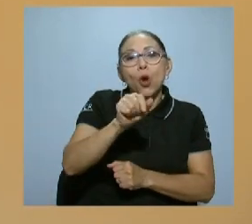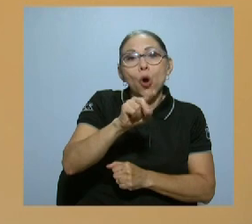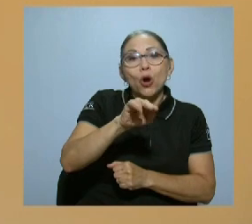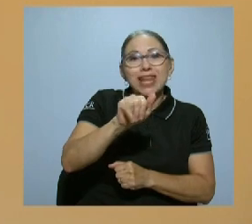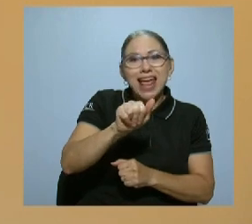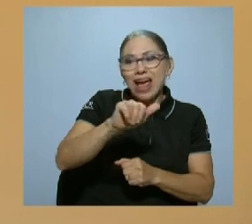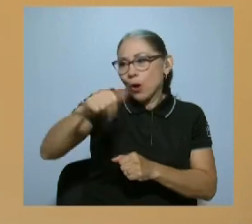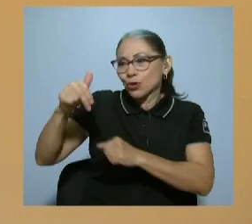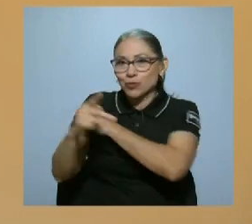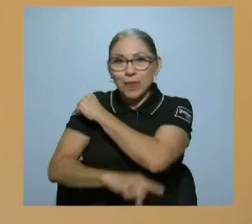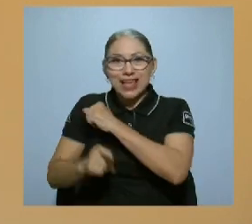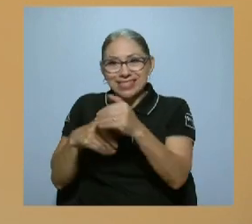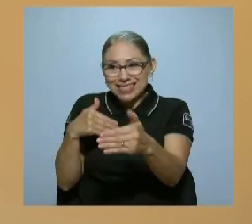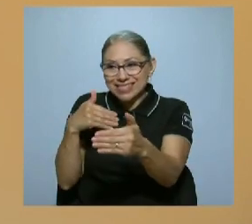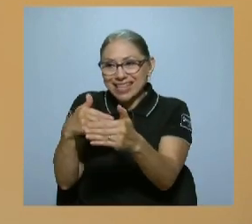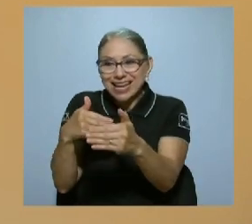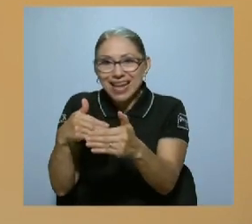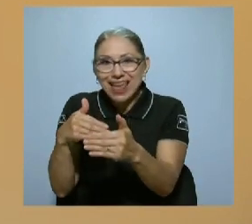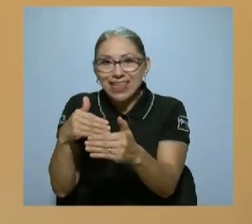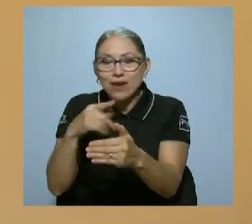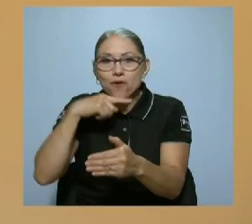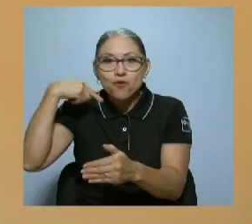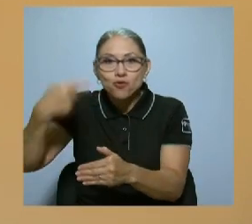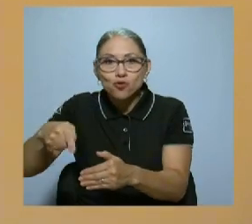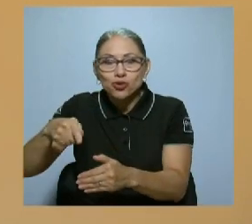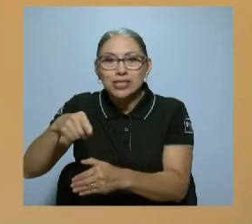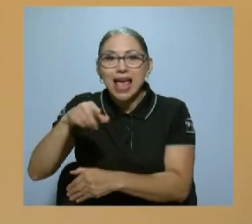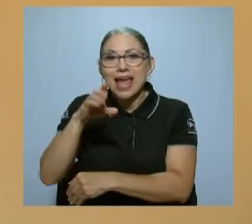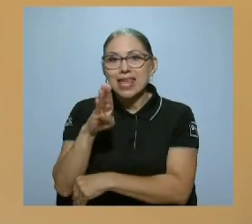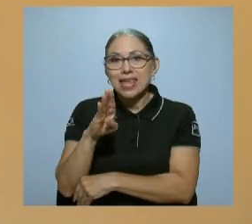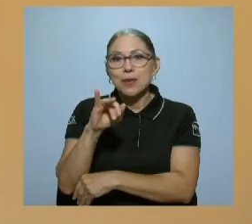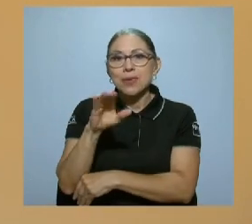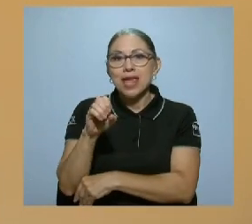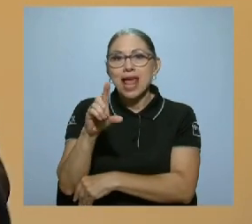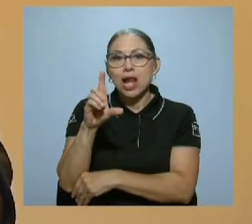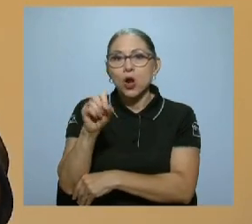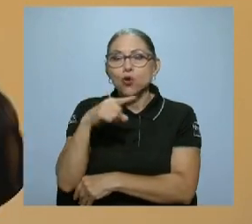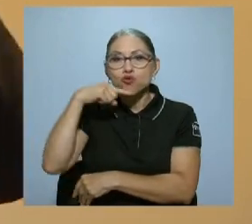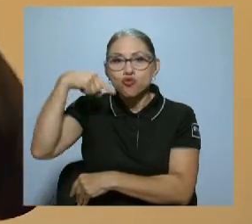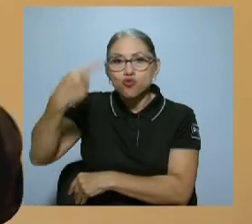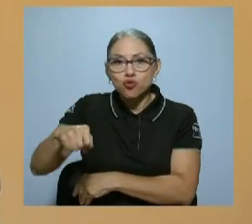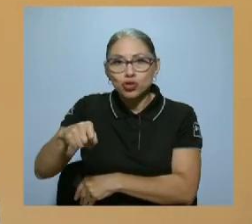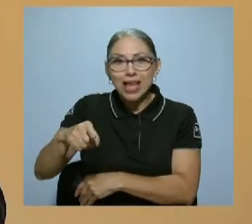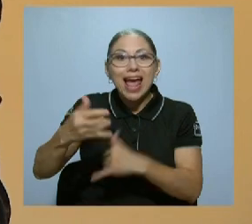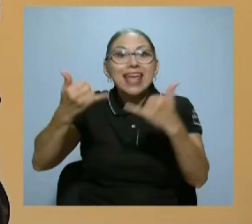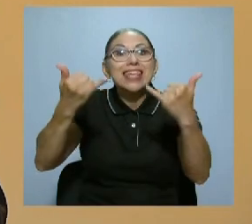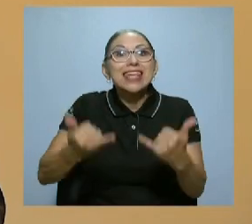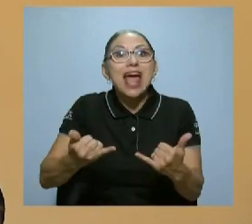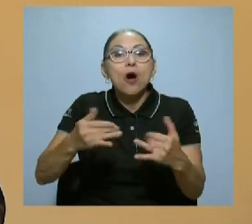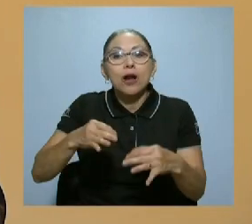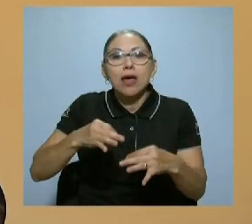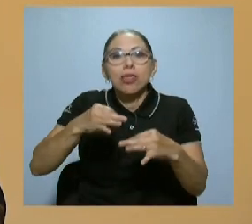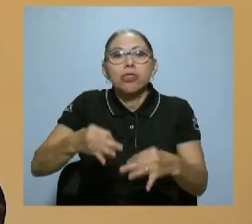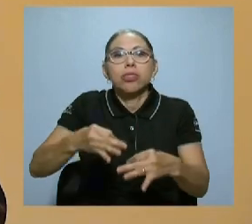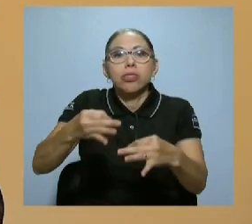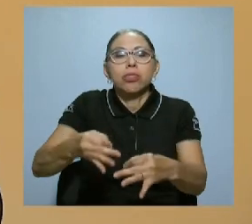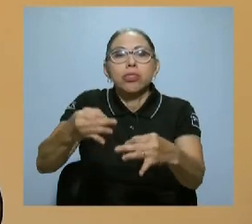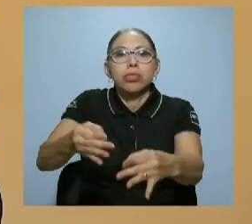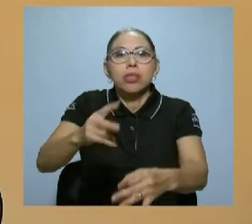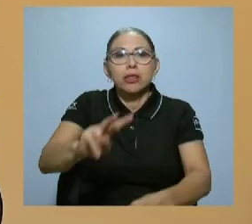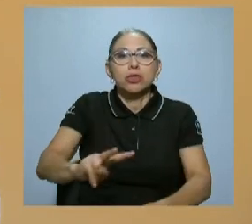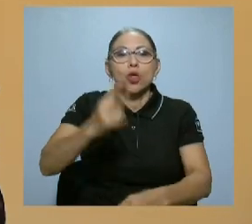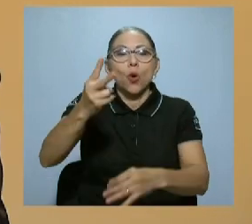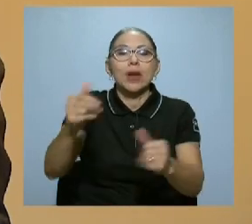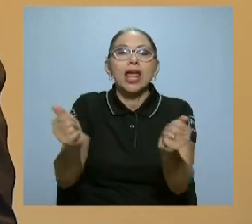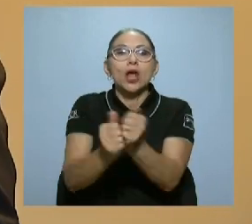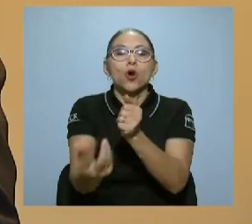Rusia y de Bielorrusia, Belarus, y ahora es el doble con la inclusión particularmente